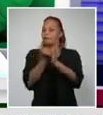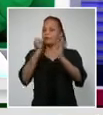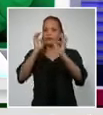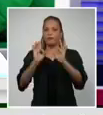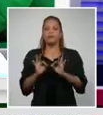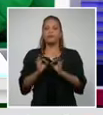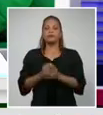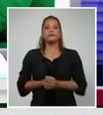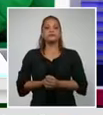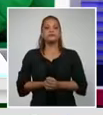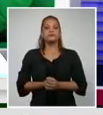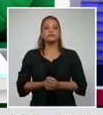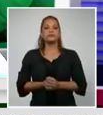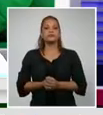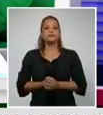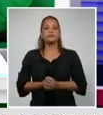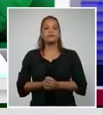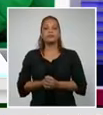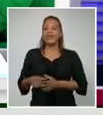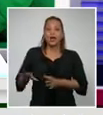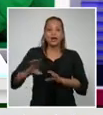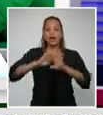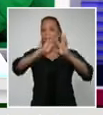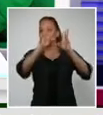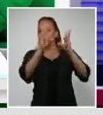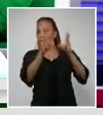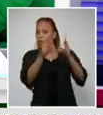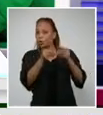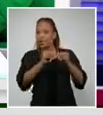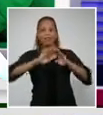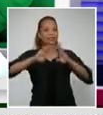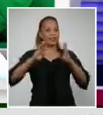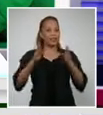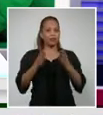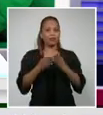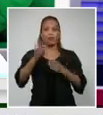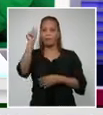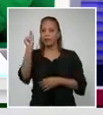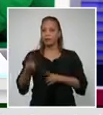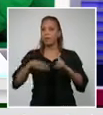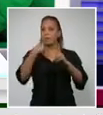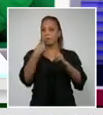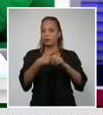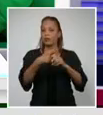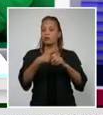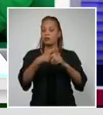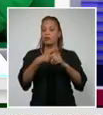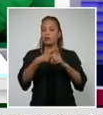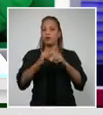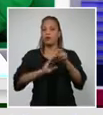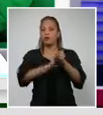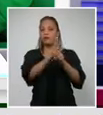Y eso hace que en el acumulado de todos los casos confirmados en Cuba, el